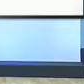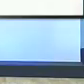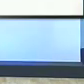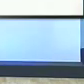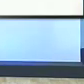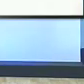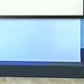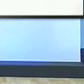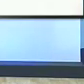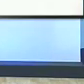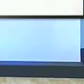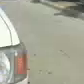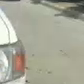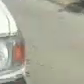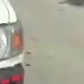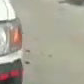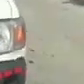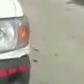percro y techos.